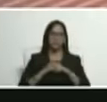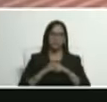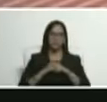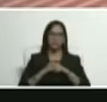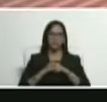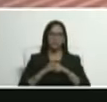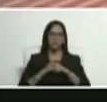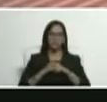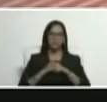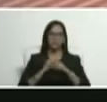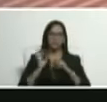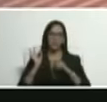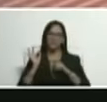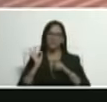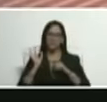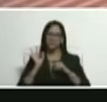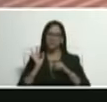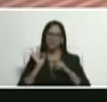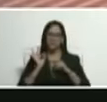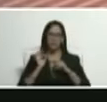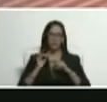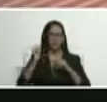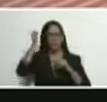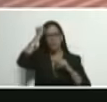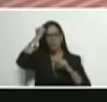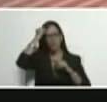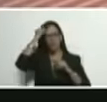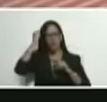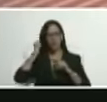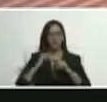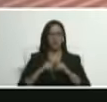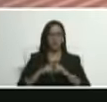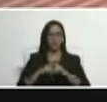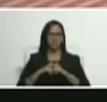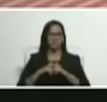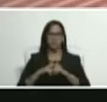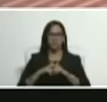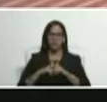Una expresión brutal,